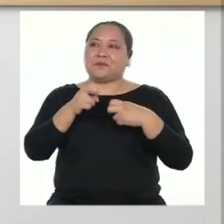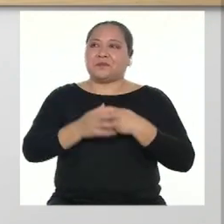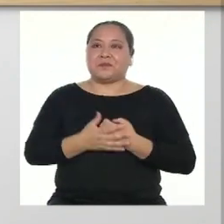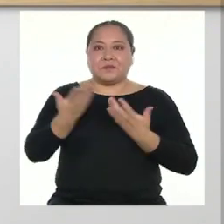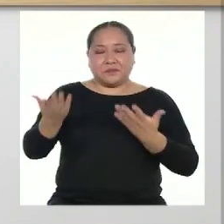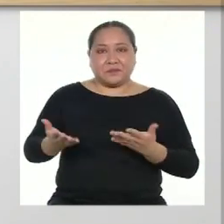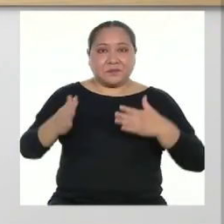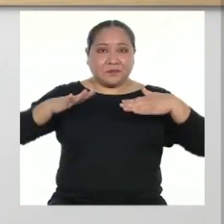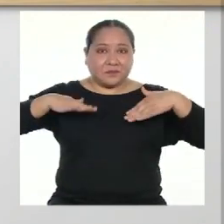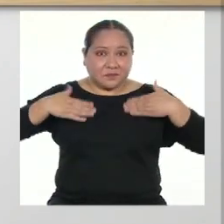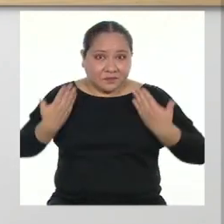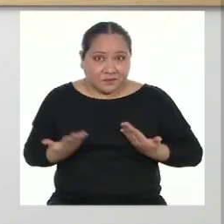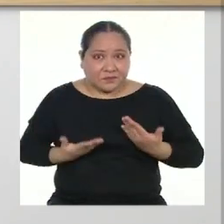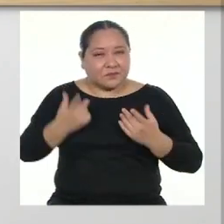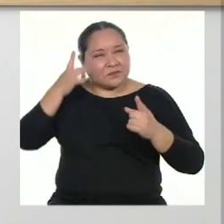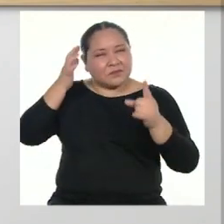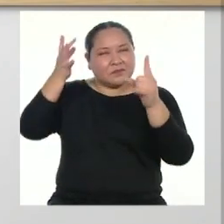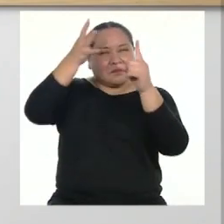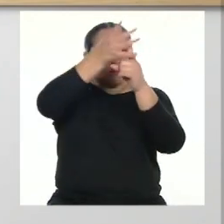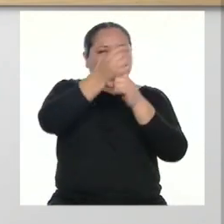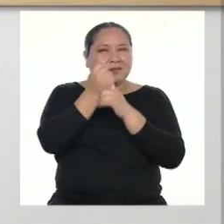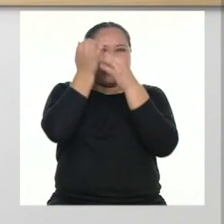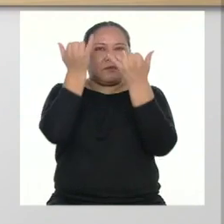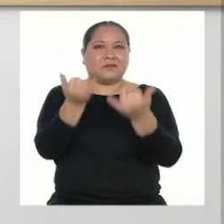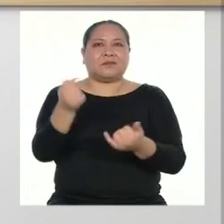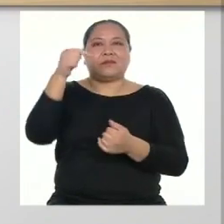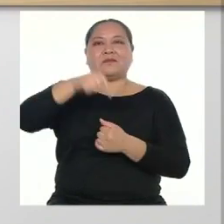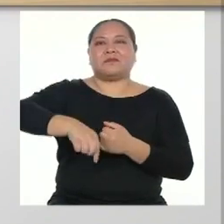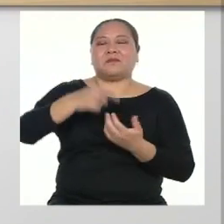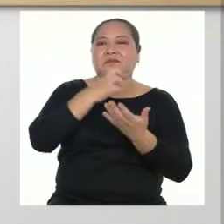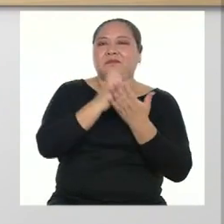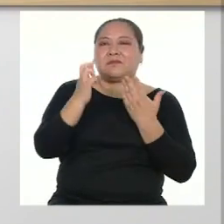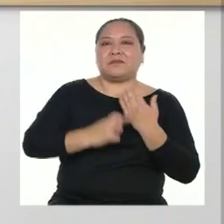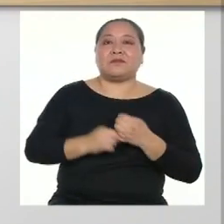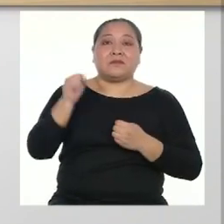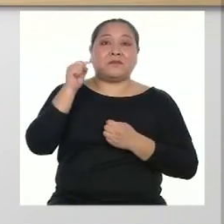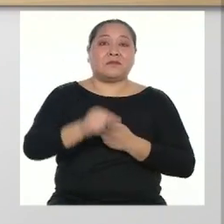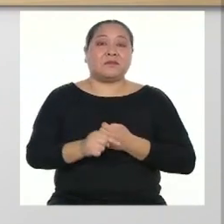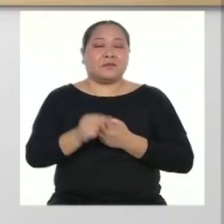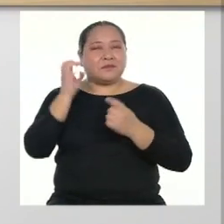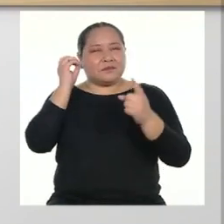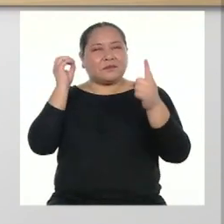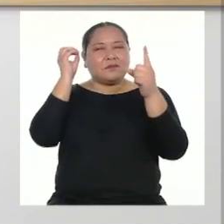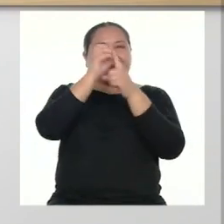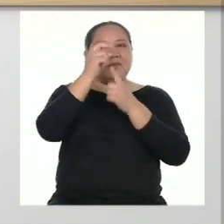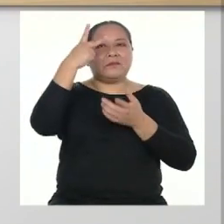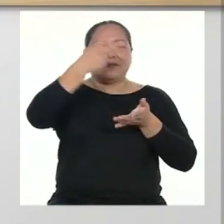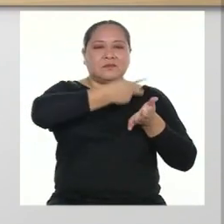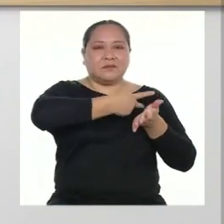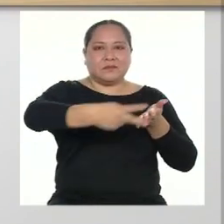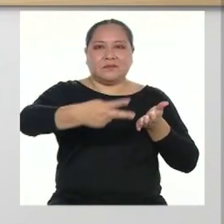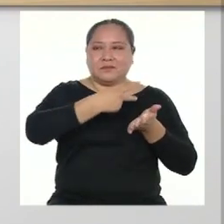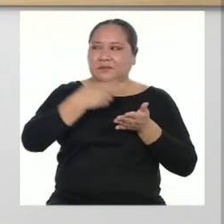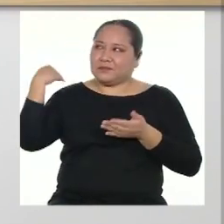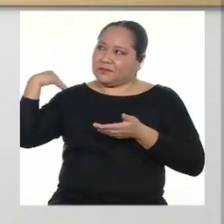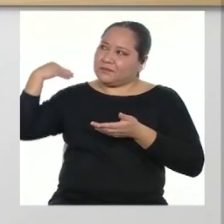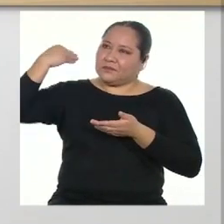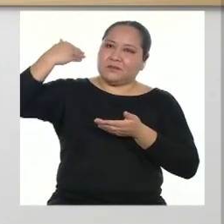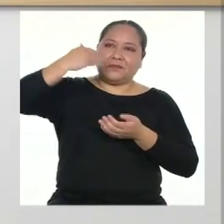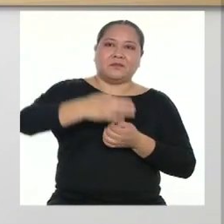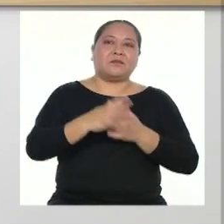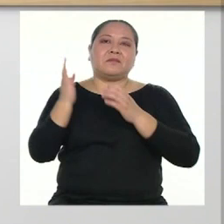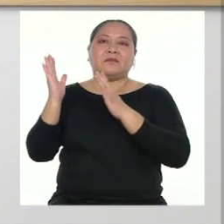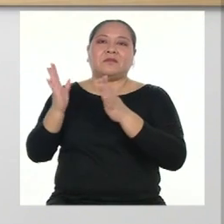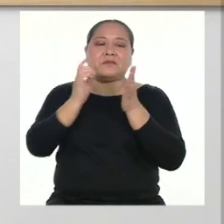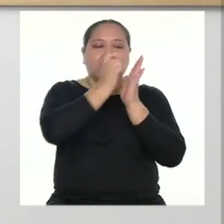ser capaces de cumplir con el reto de este programa, que es el reto de estas 2 semanas de aprendizaje.